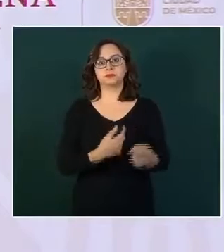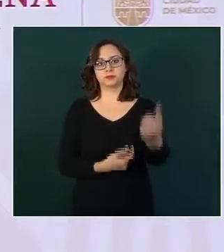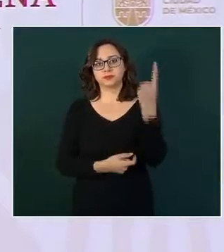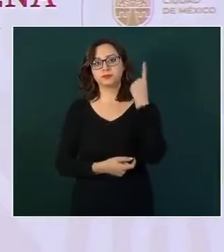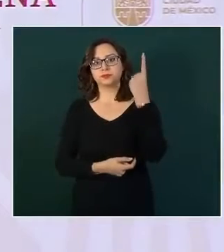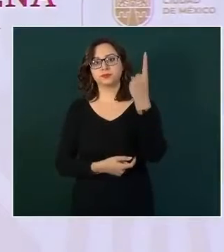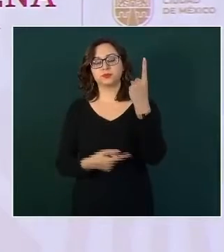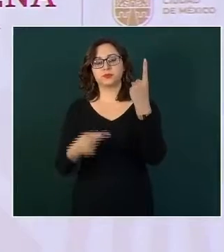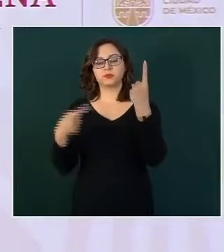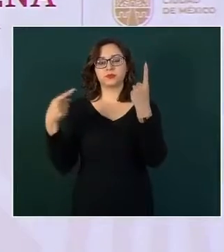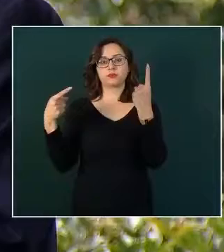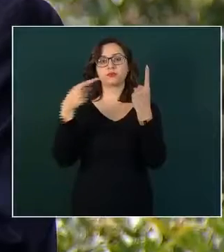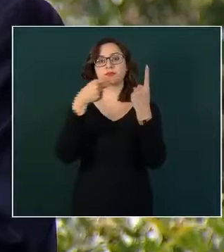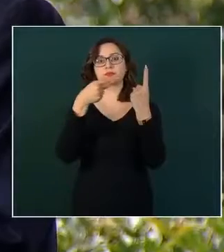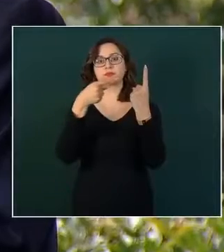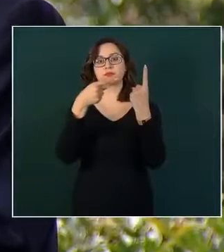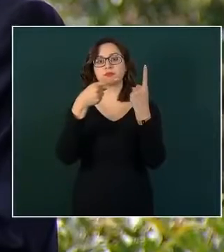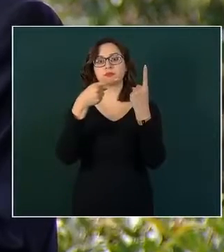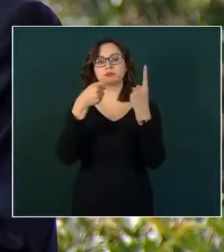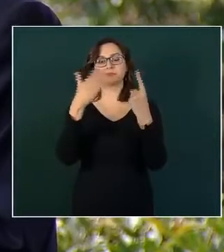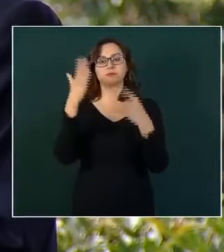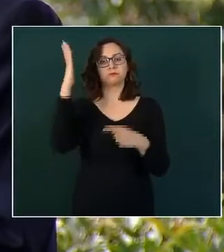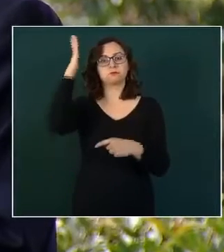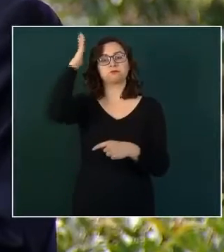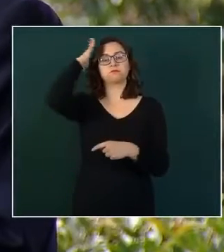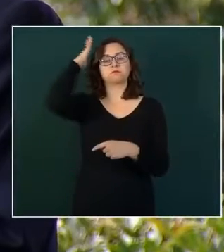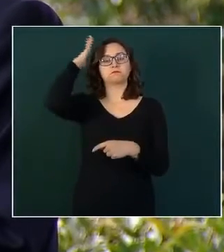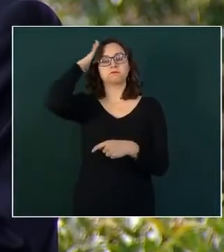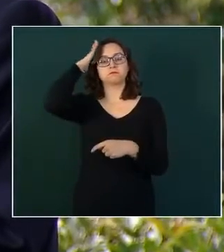como el responsable